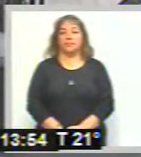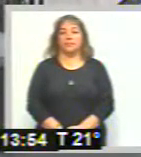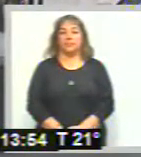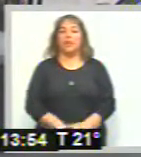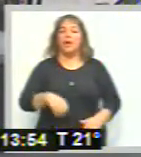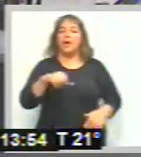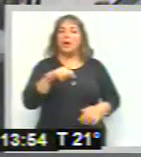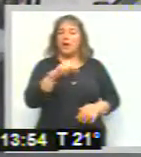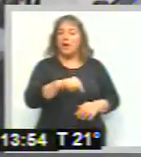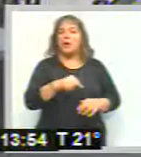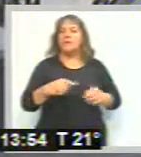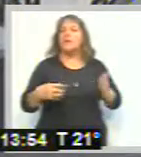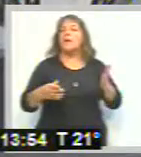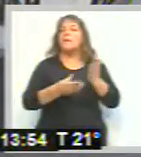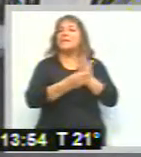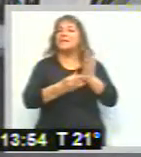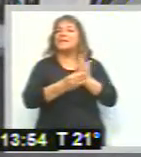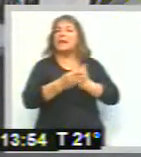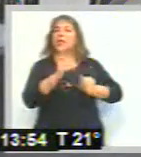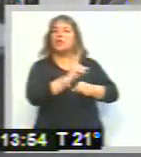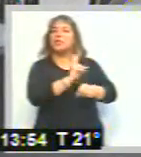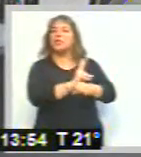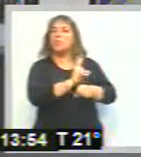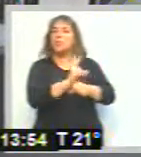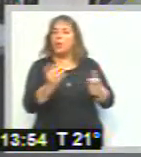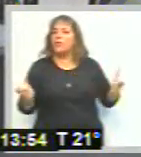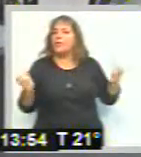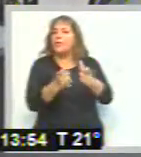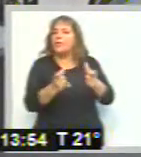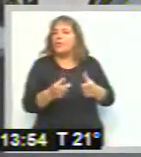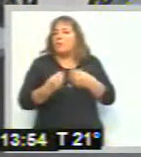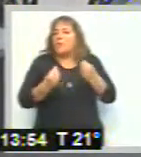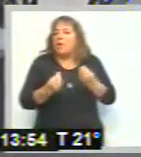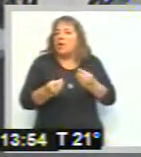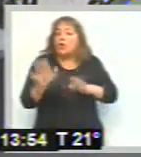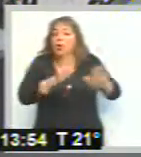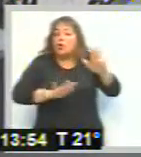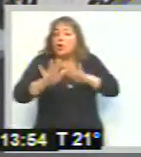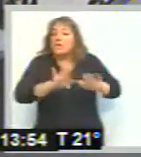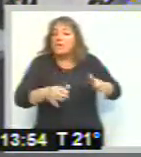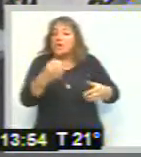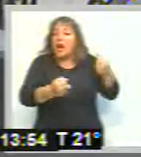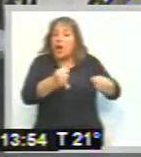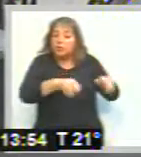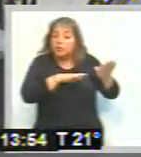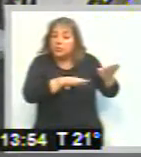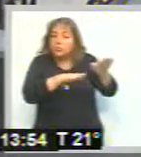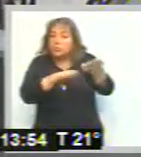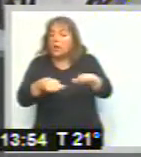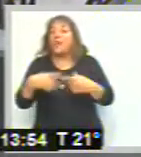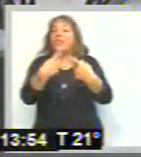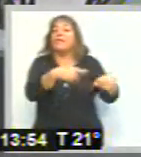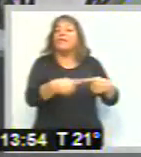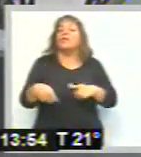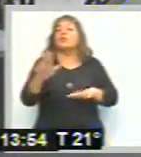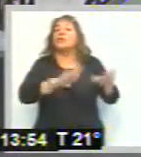Se realizó en el Ministerio de Seguridad una reunión que tiene que ver con el reordenamiento vial. Aquí distintas autoridades del ámbito provincial, como